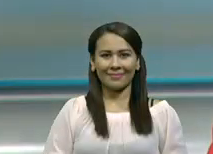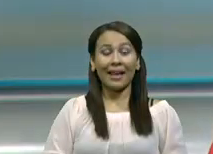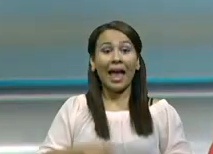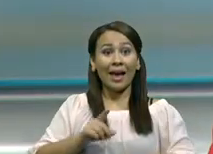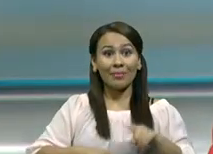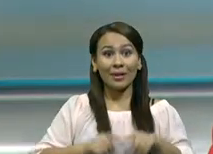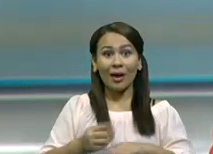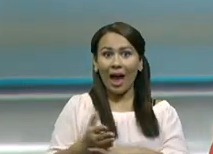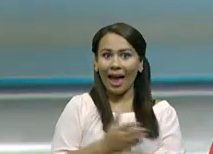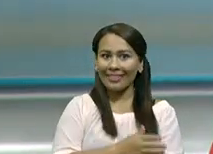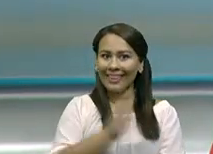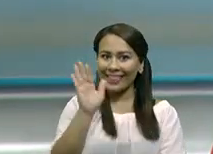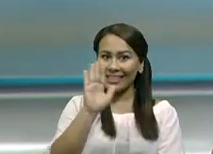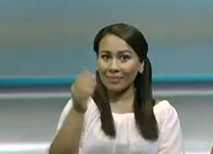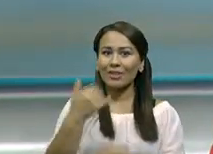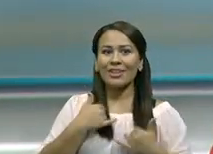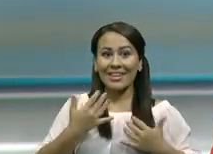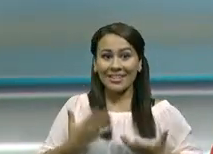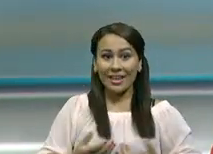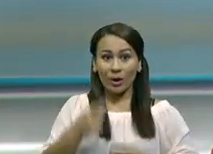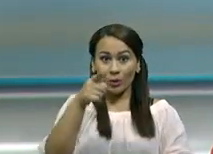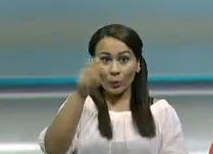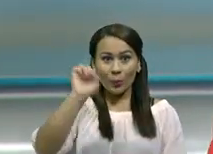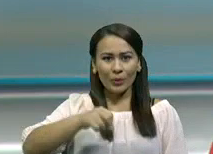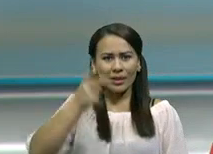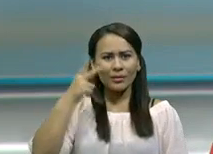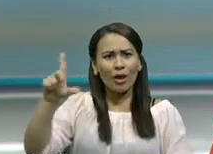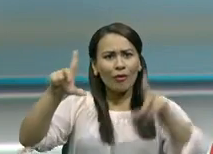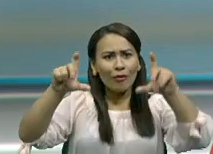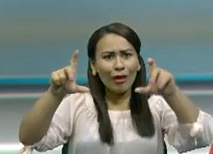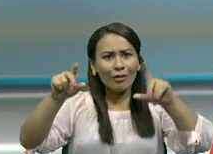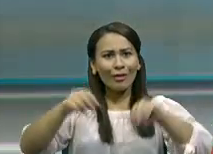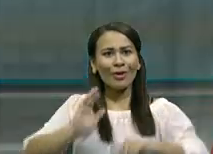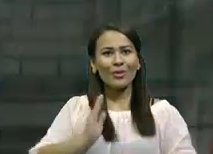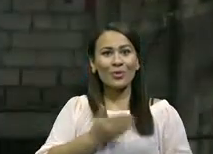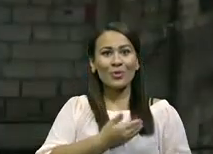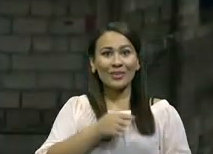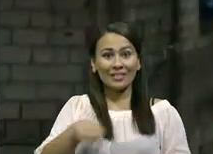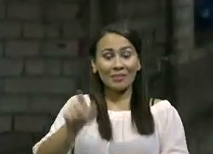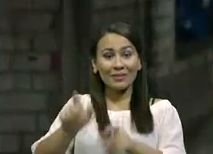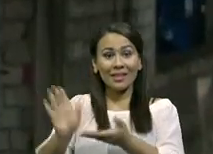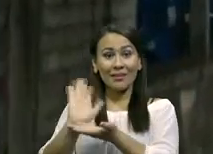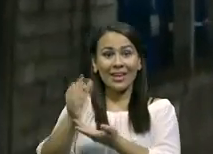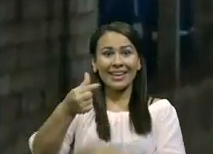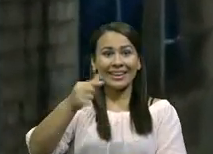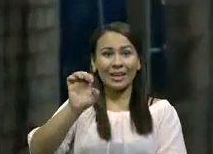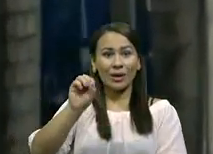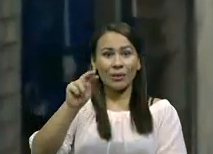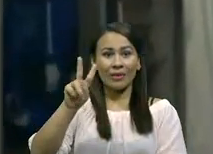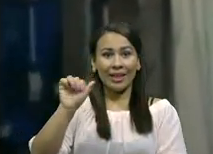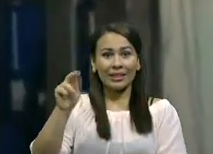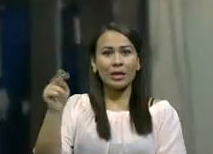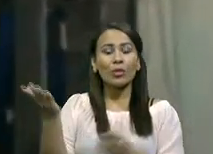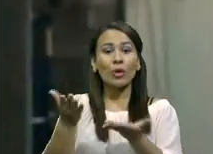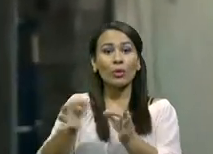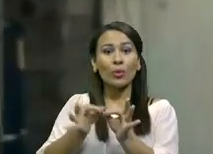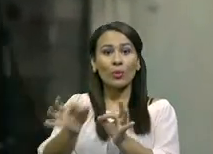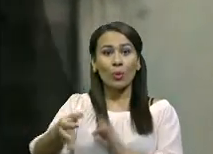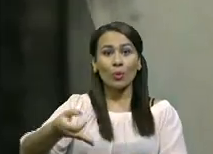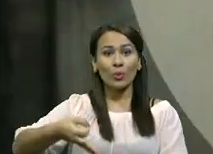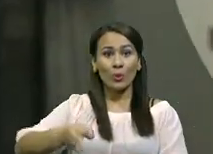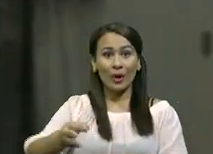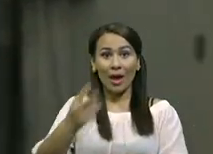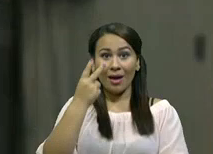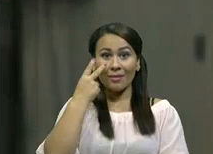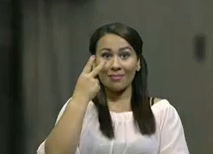Amigos, antes de despedirnos, queremos compartir esta fotografía que tomó nuestro televidente Giovanni Galarza en el Cantón Durán.